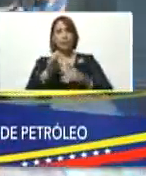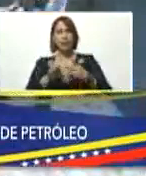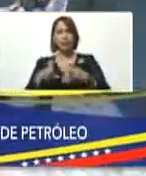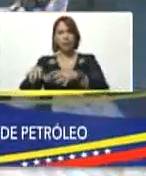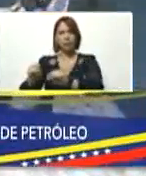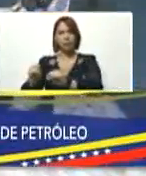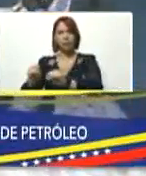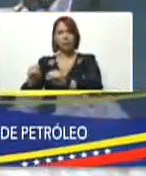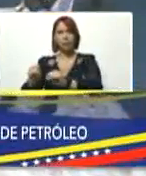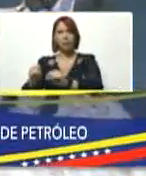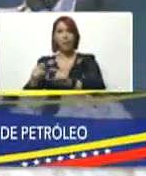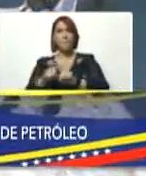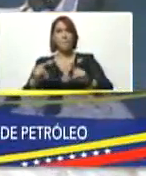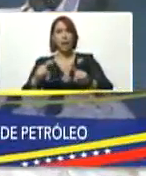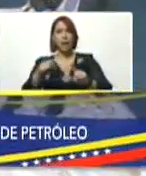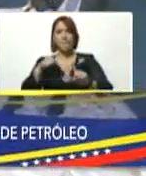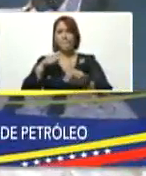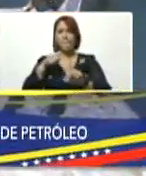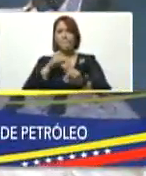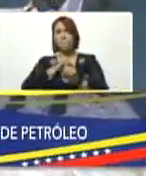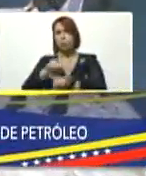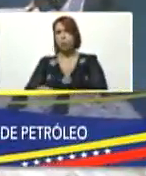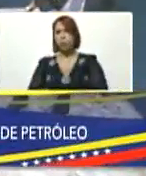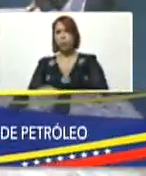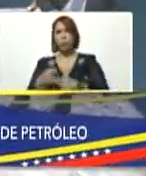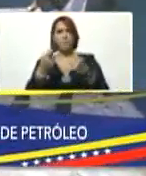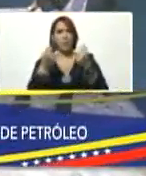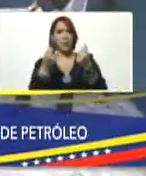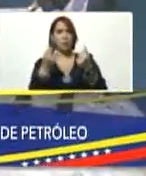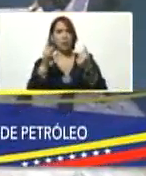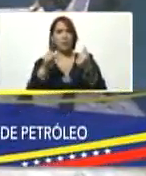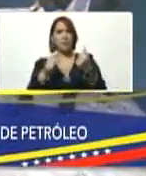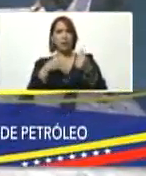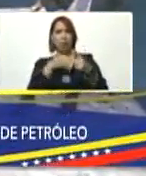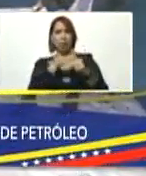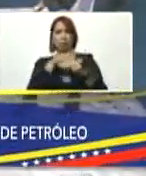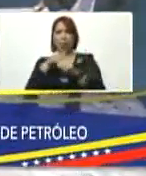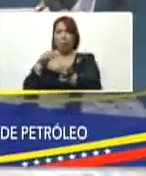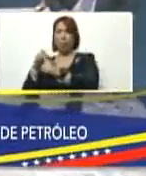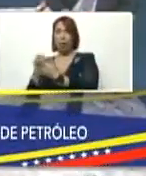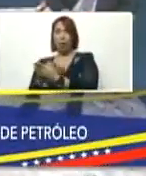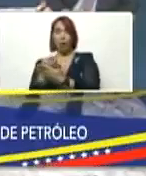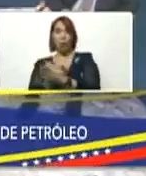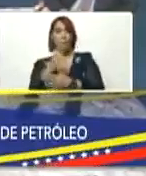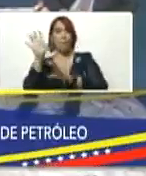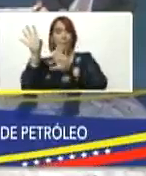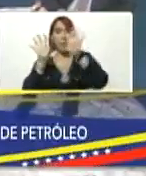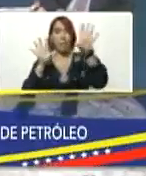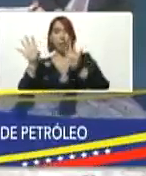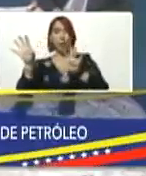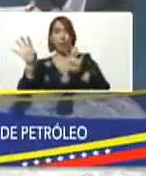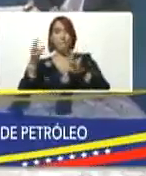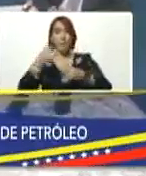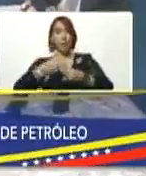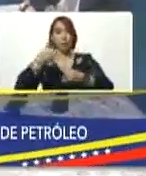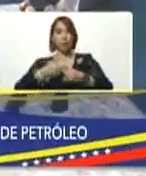imperialista para tumbar los precios y afectar económicamente a los países